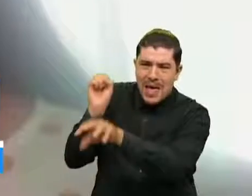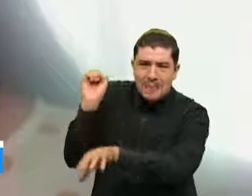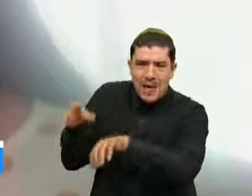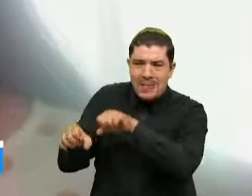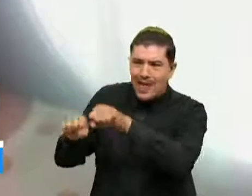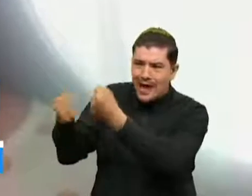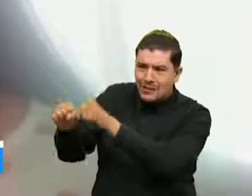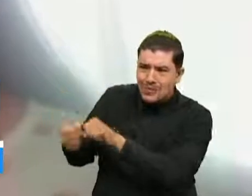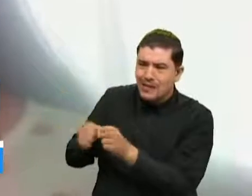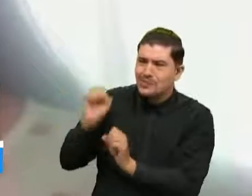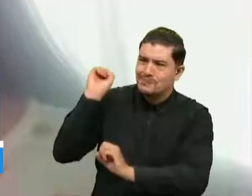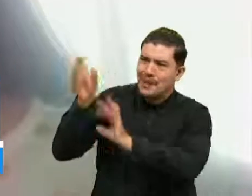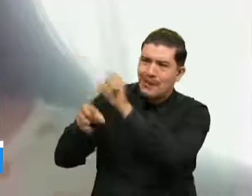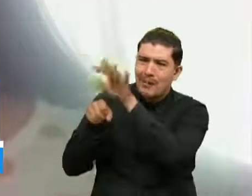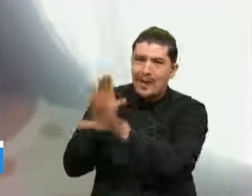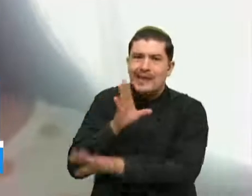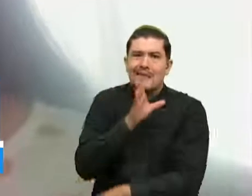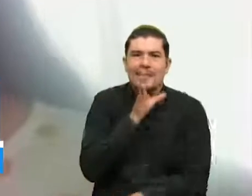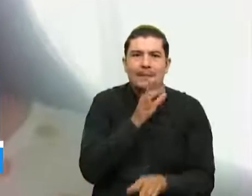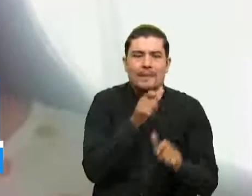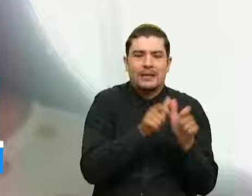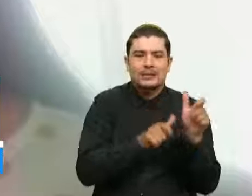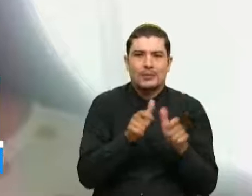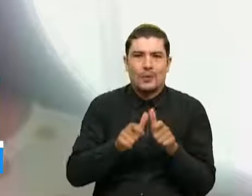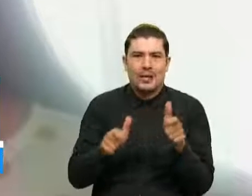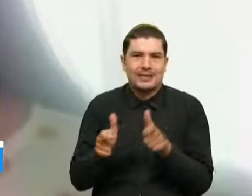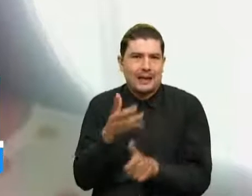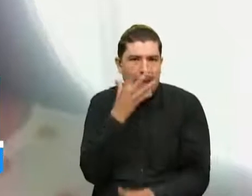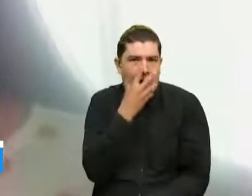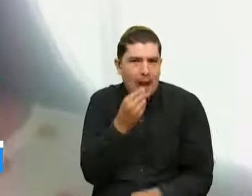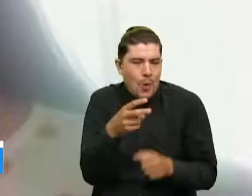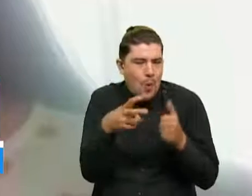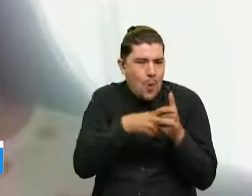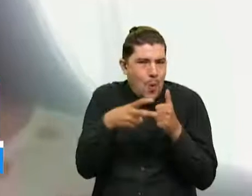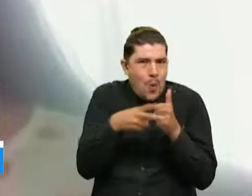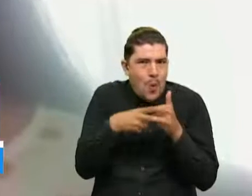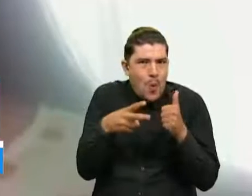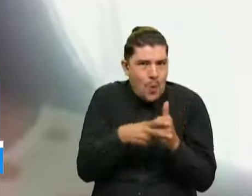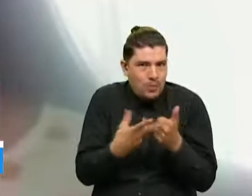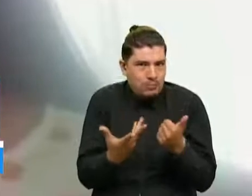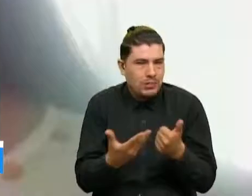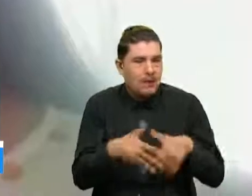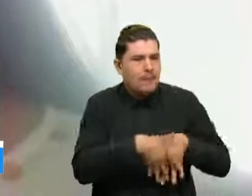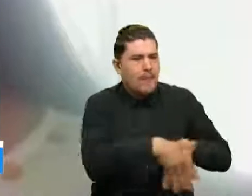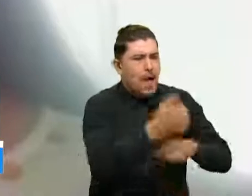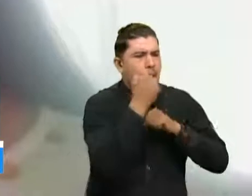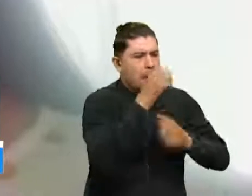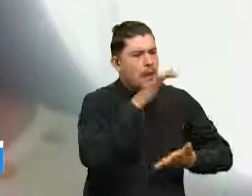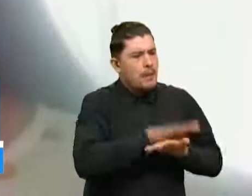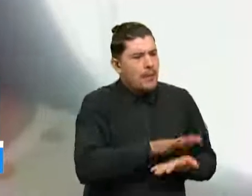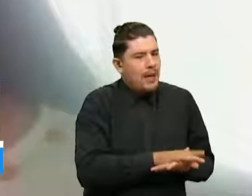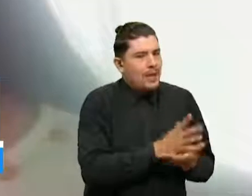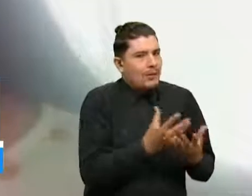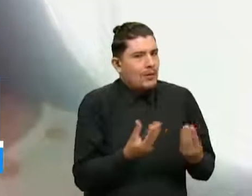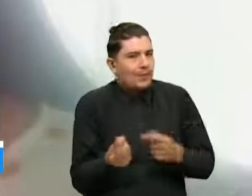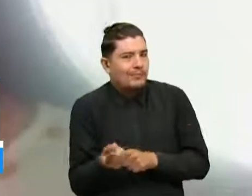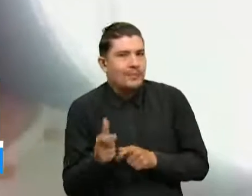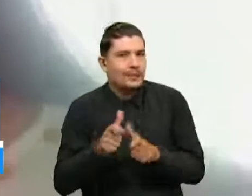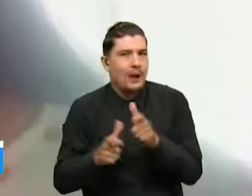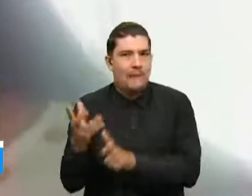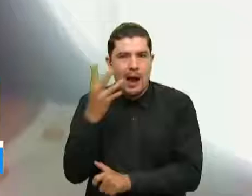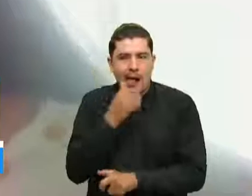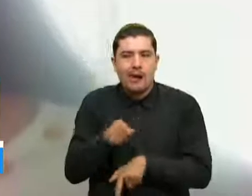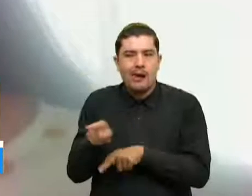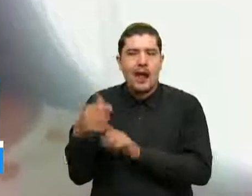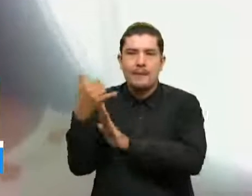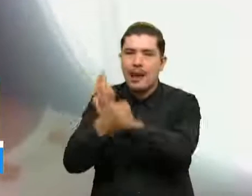infraestructura por personas que desdibujan el verdadero sentido de una protesta pacífica en el marco de la ley el